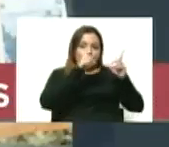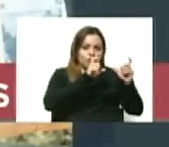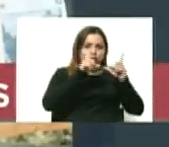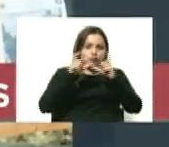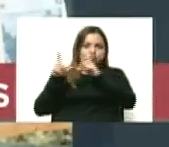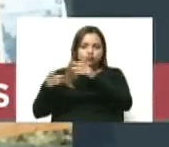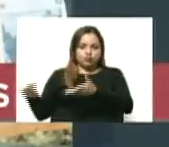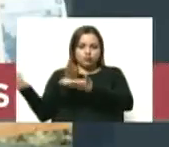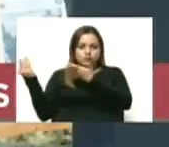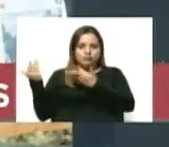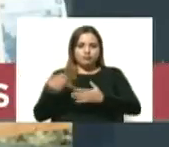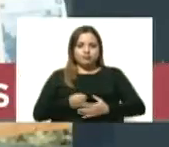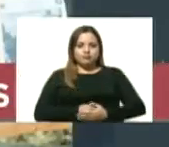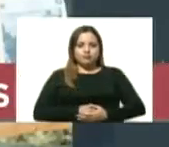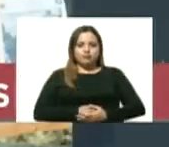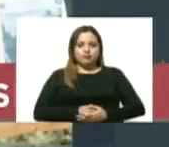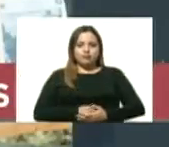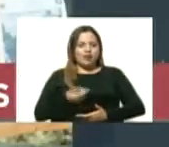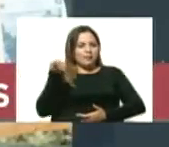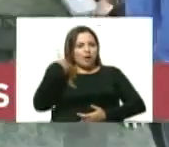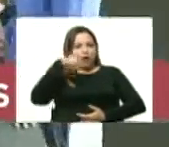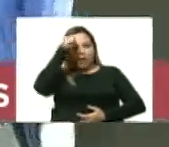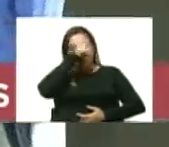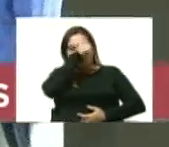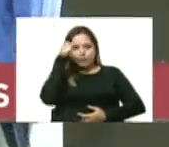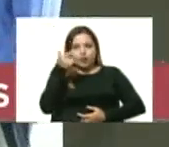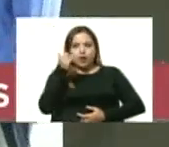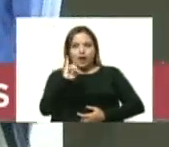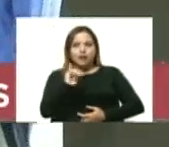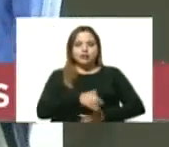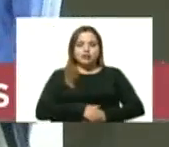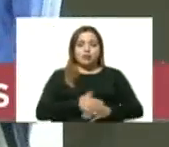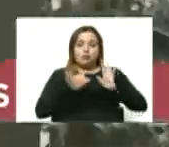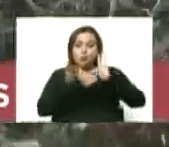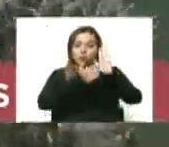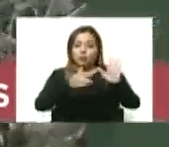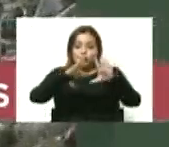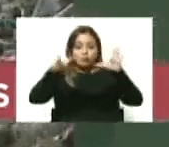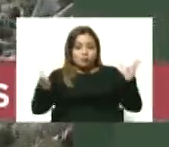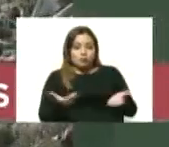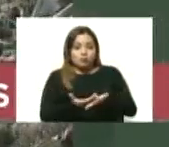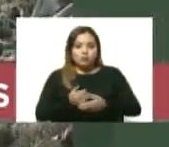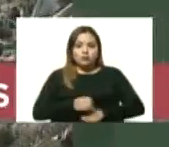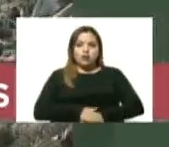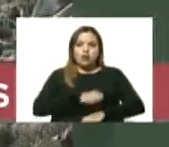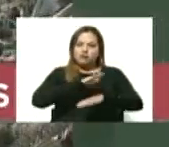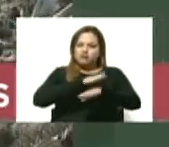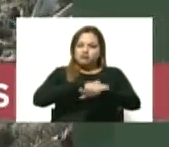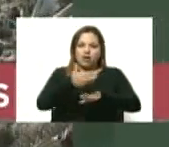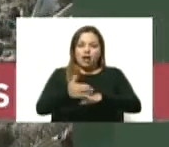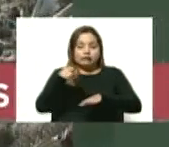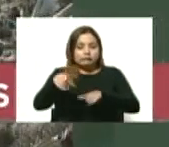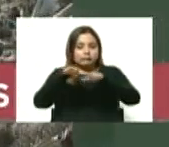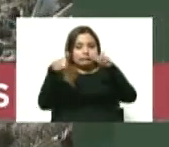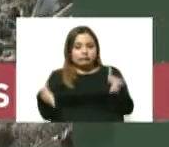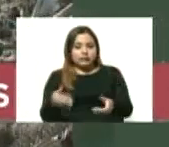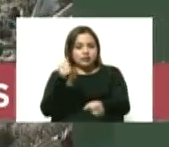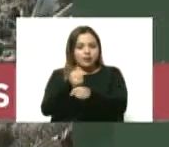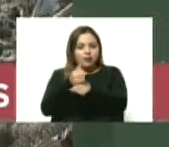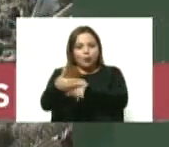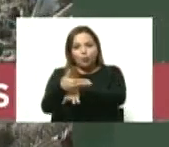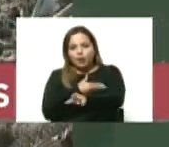que desde el pasado domingo pues le han dado incluso la vuelta al mundo, porque esto ha sido parte de las mesas de trabajo. Ya lo decíamos